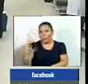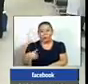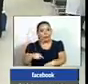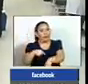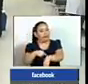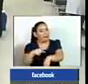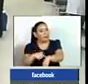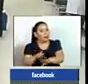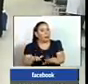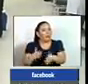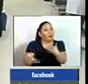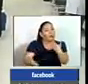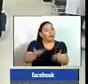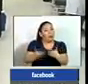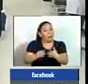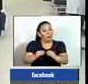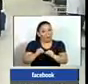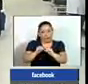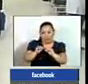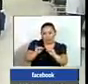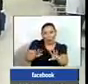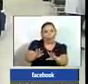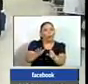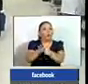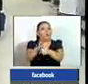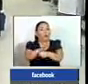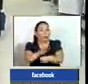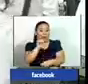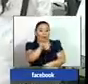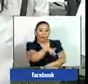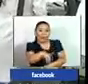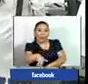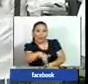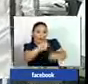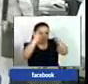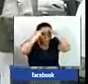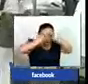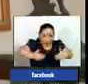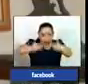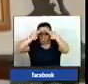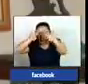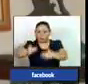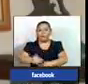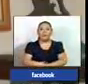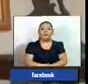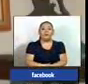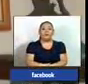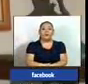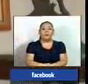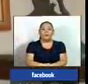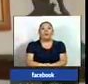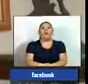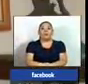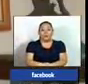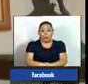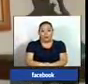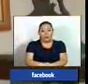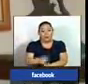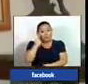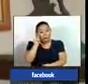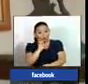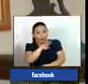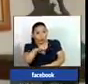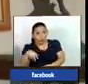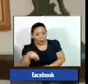para evitar un posible contagio del COVID-19 en los lugares de atención médica. Tenemos que hacer énfasis